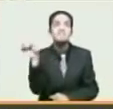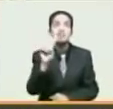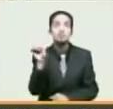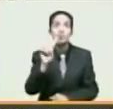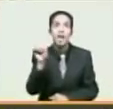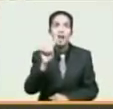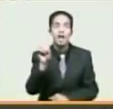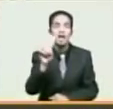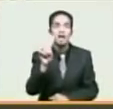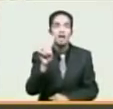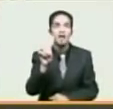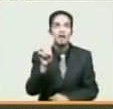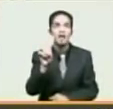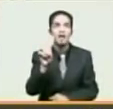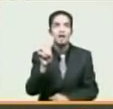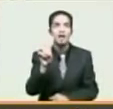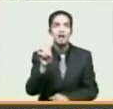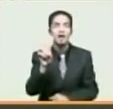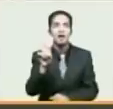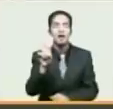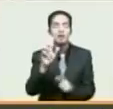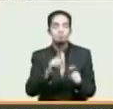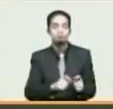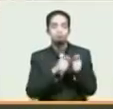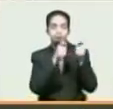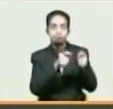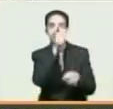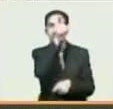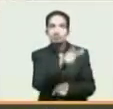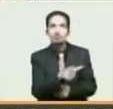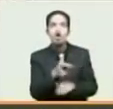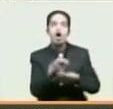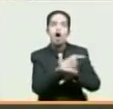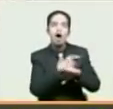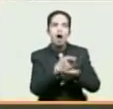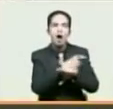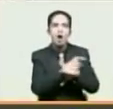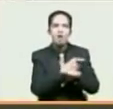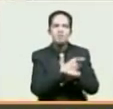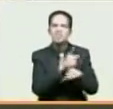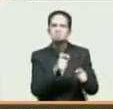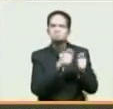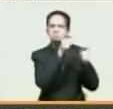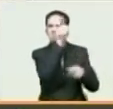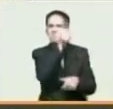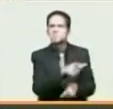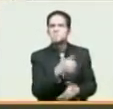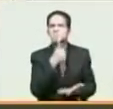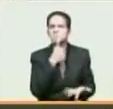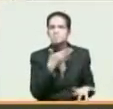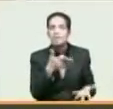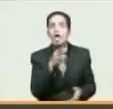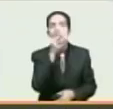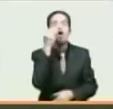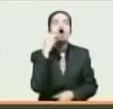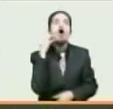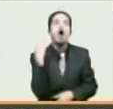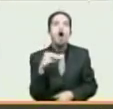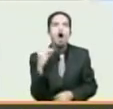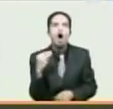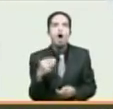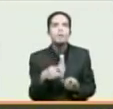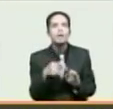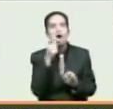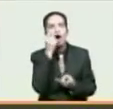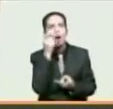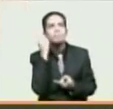sea gobernada por un joven hoy, chavista revolucionario por una joven hoy,